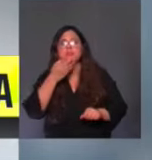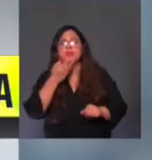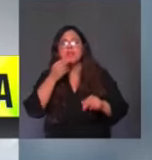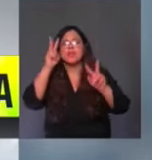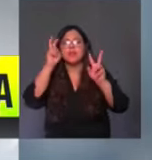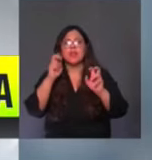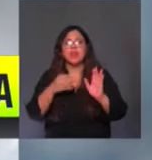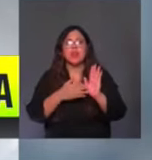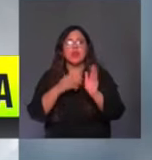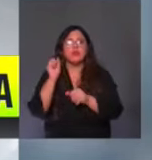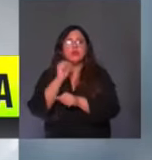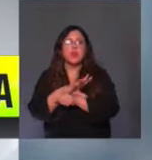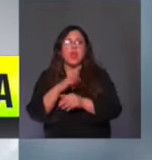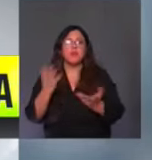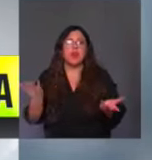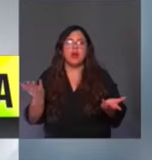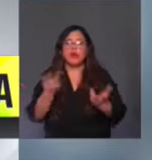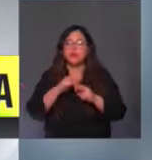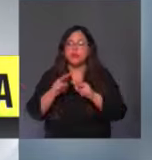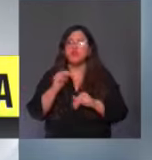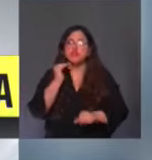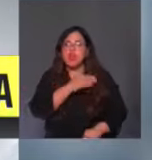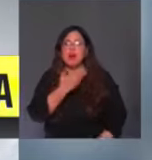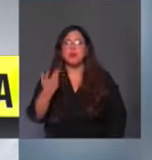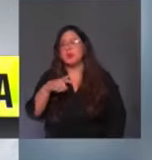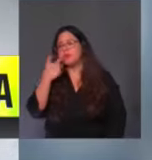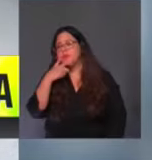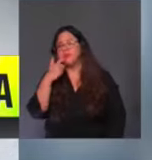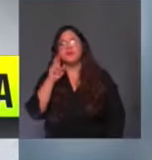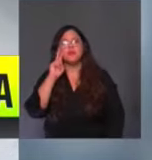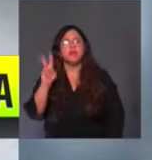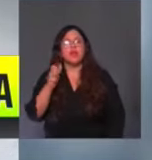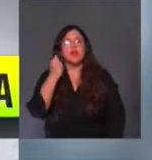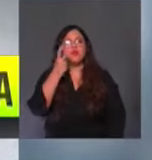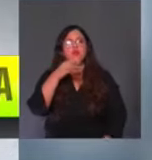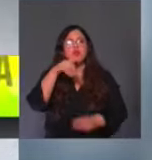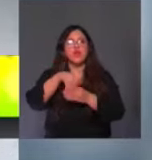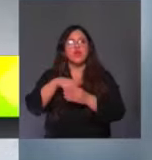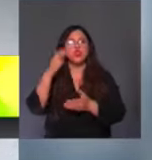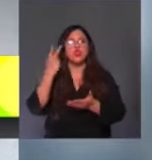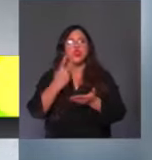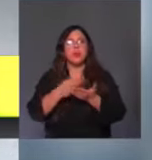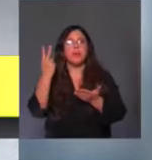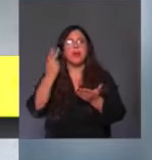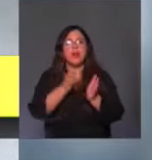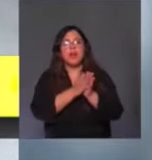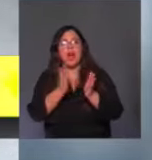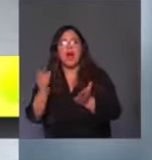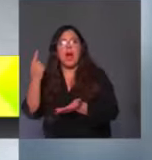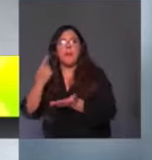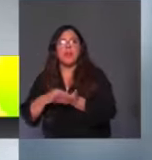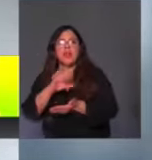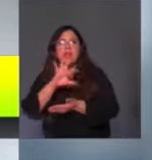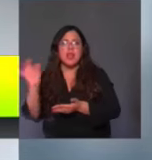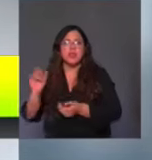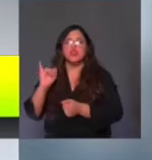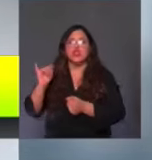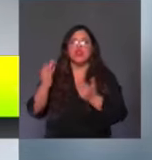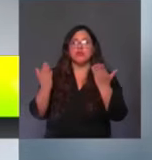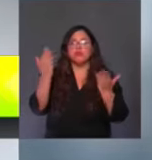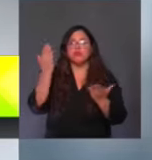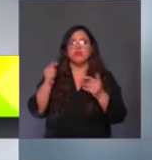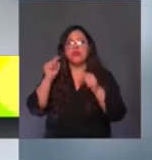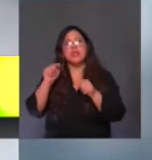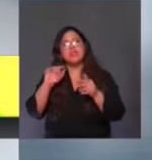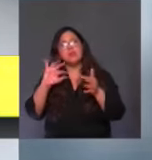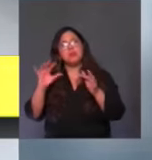como... ¿Cómo se hace rápido? Mira, ahí tenemos cantidad de votos, 2.000 y 1.500. Contra 1.500. Esa es una